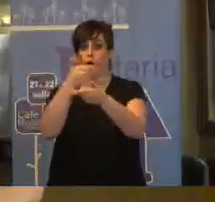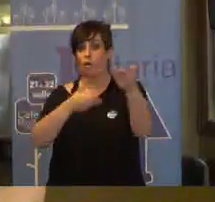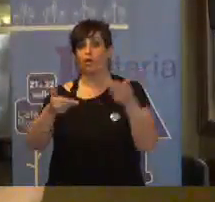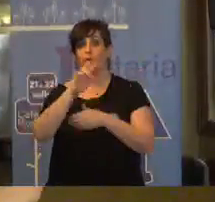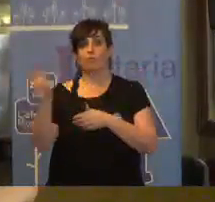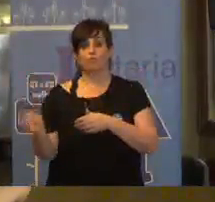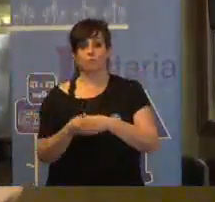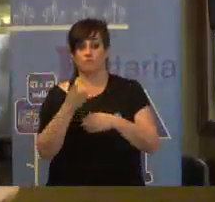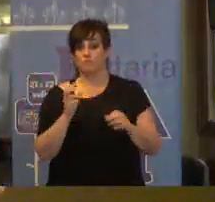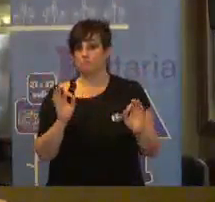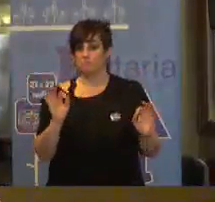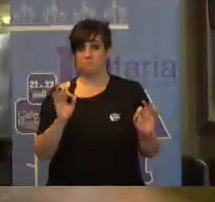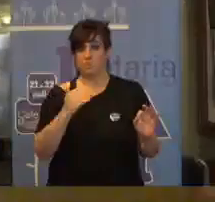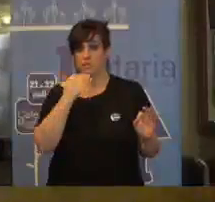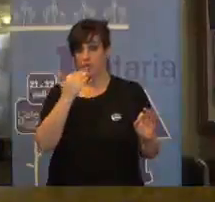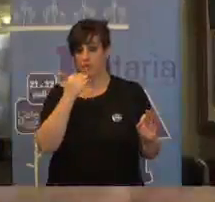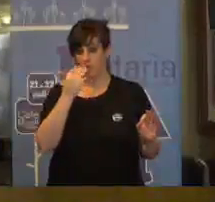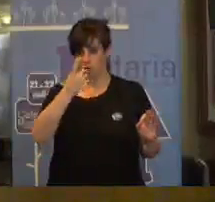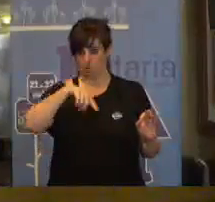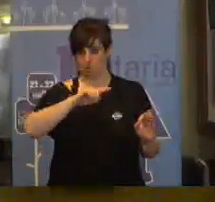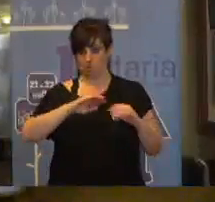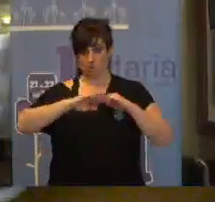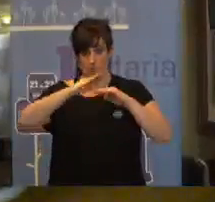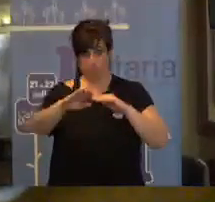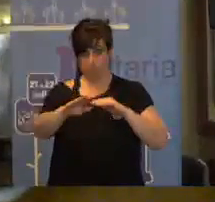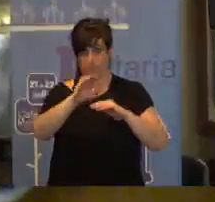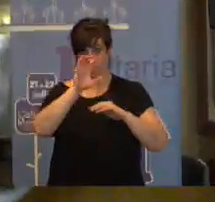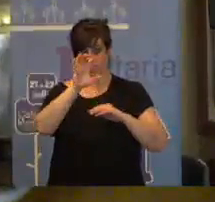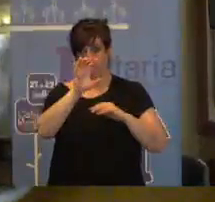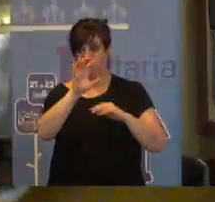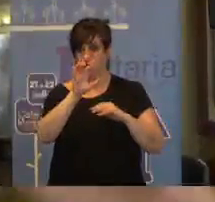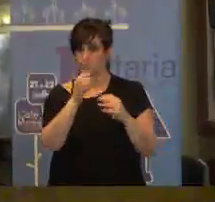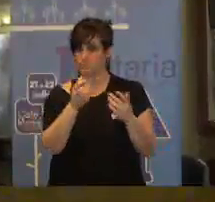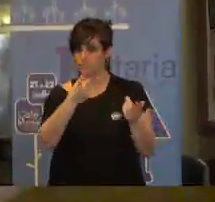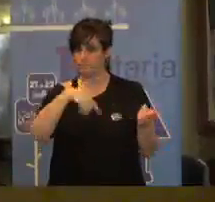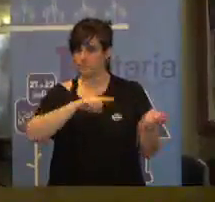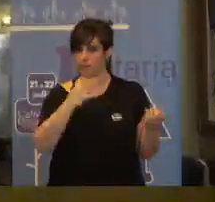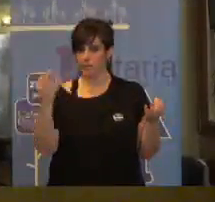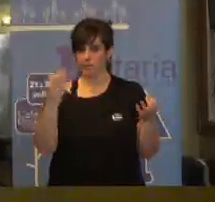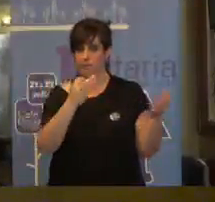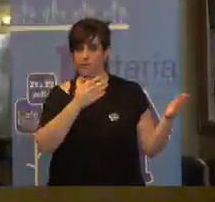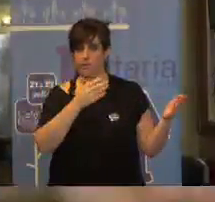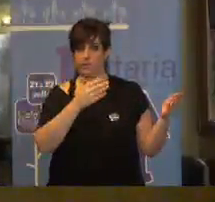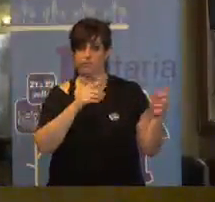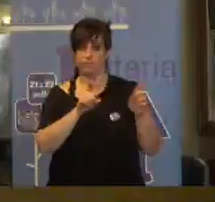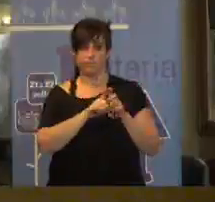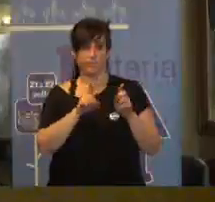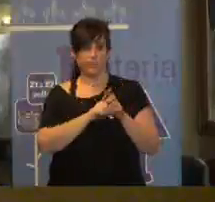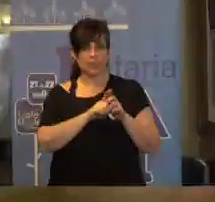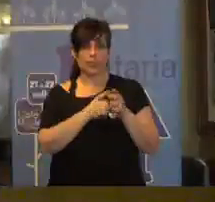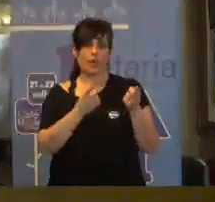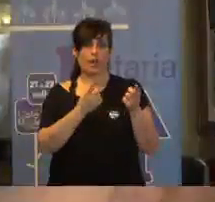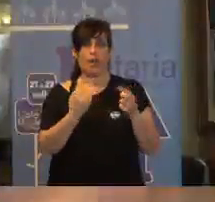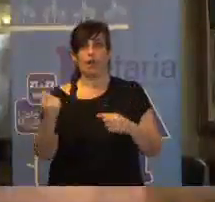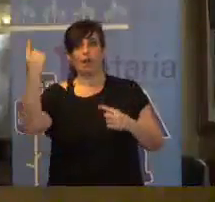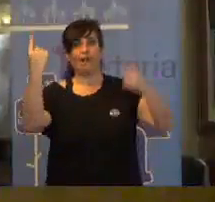un pouquiño todas as mareas do país que temos debemos de ir na mesma corrente, non cada un que colla a corrente que queira, ao